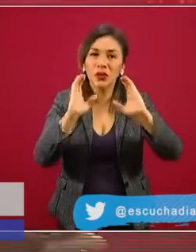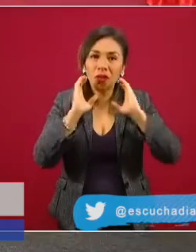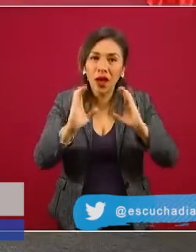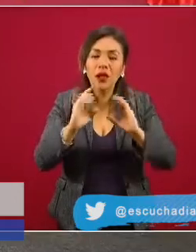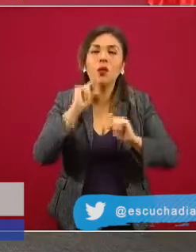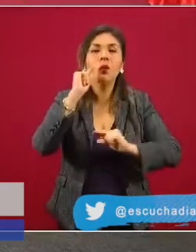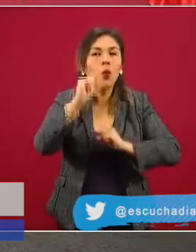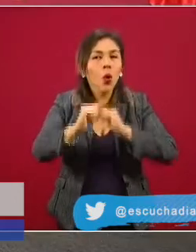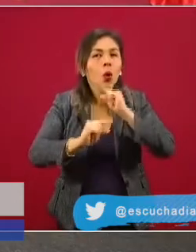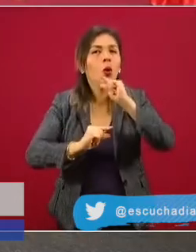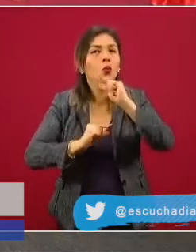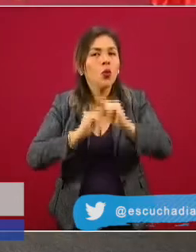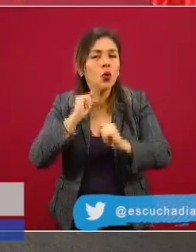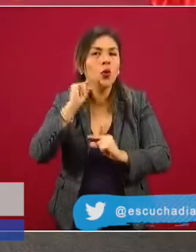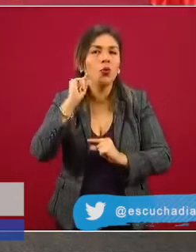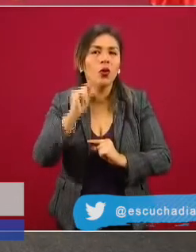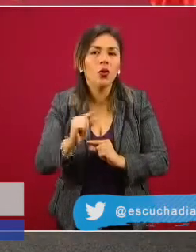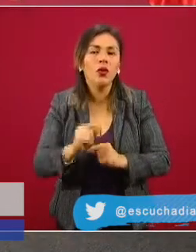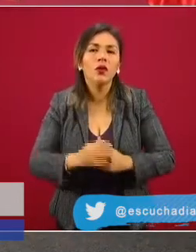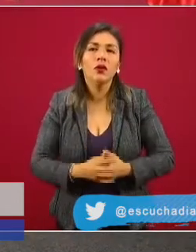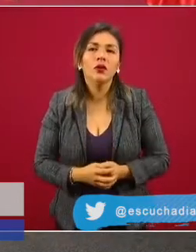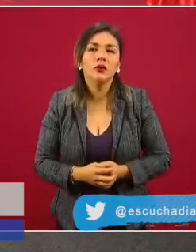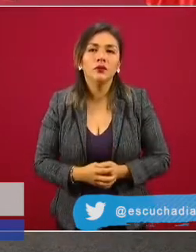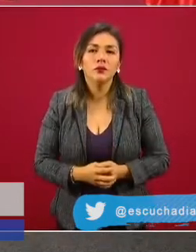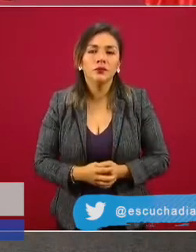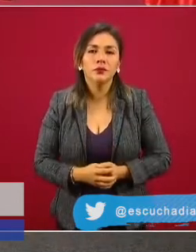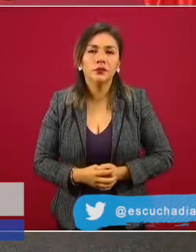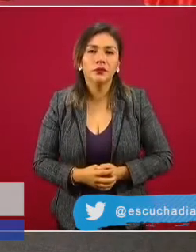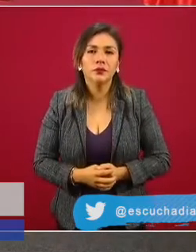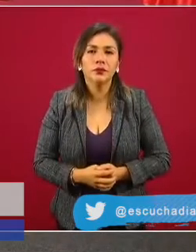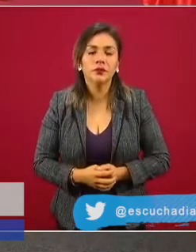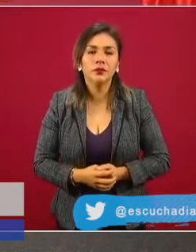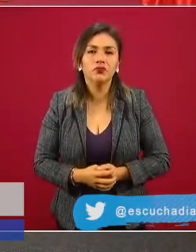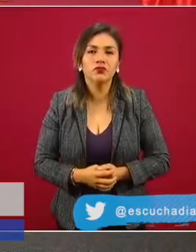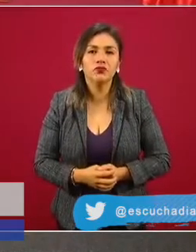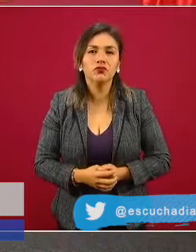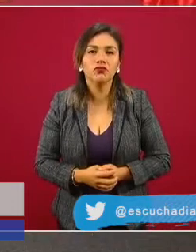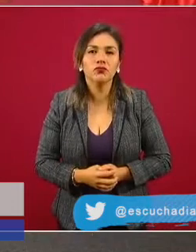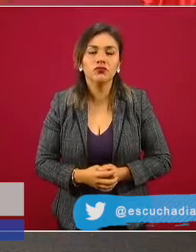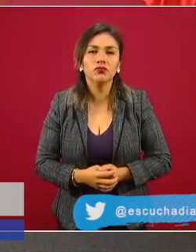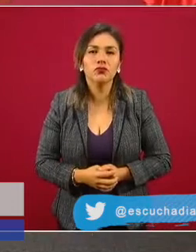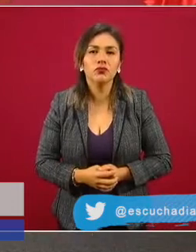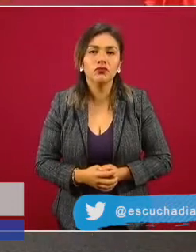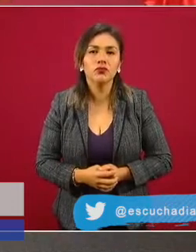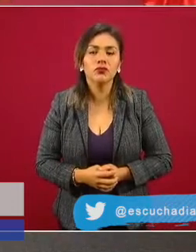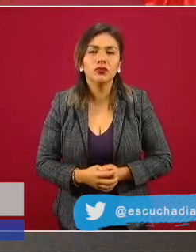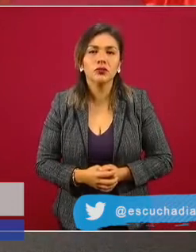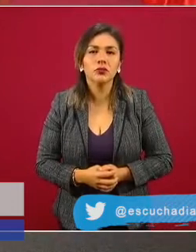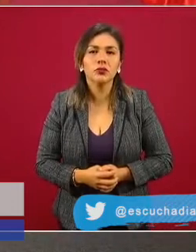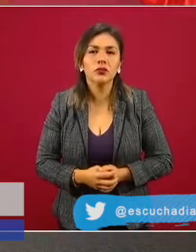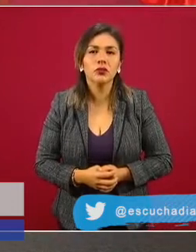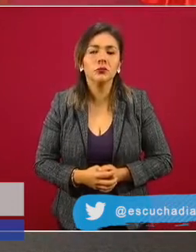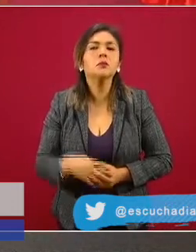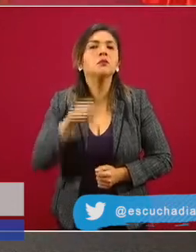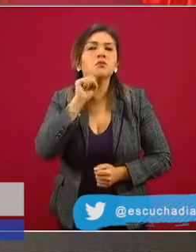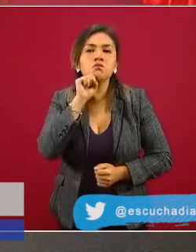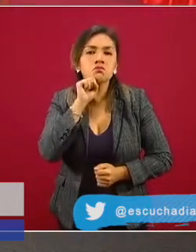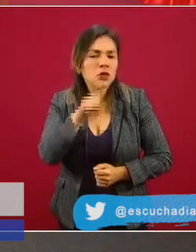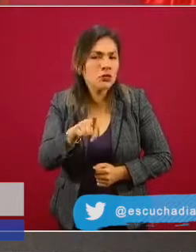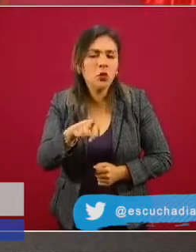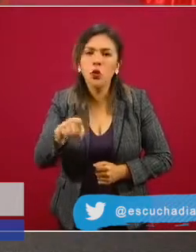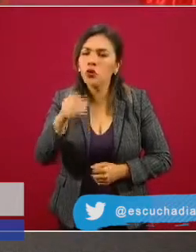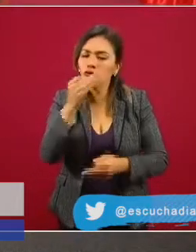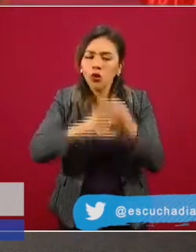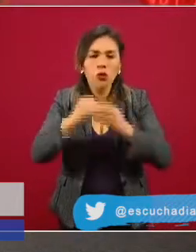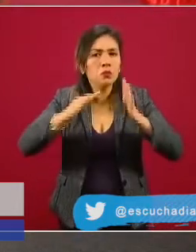El presidente anuncia estímulos fiscales para las empresas que se instalen en el corredor del Istmo y menciona que no medirá el Producto Interno